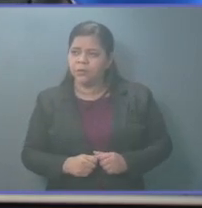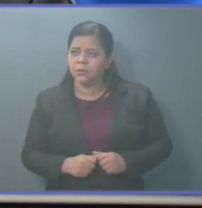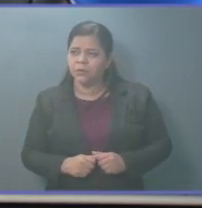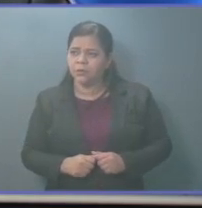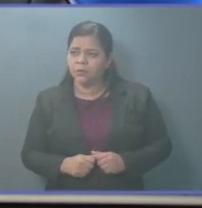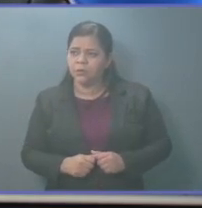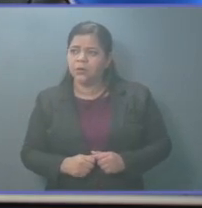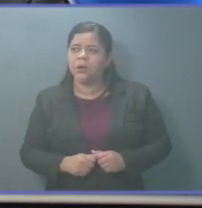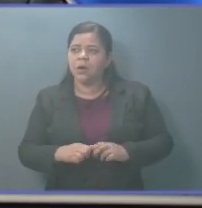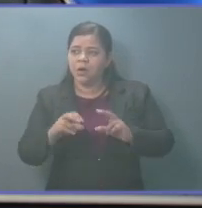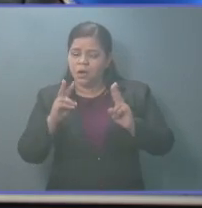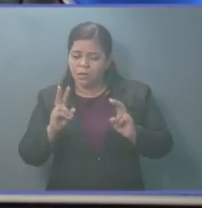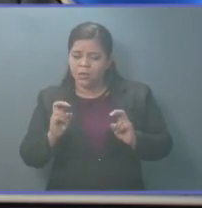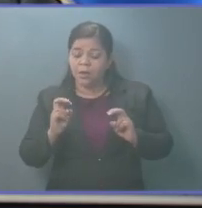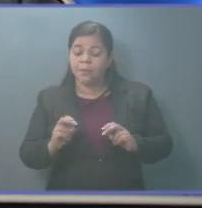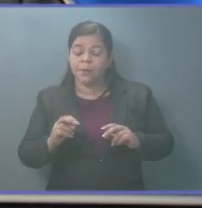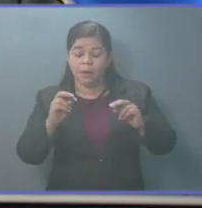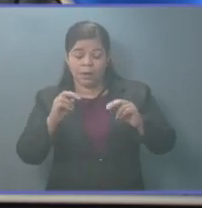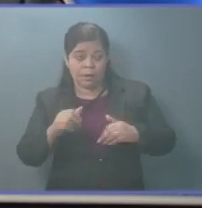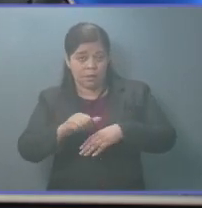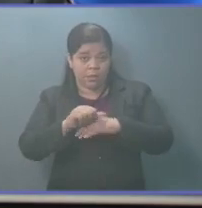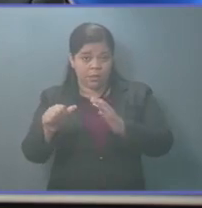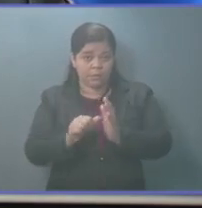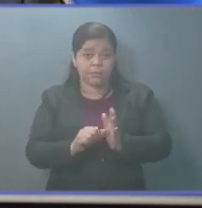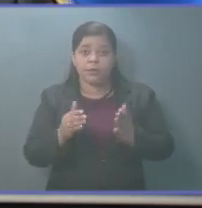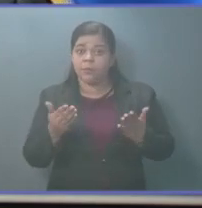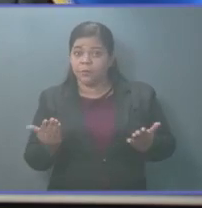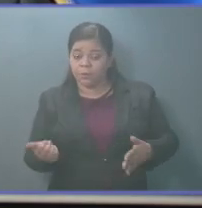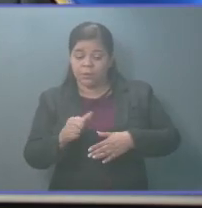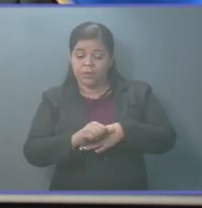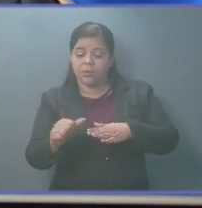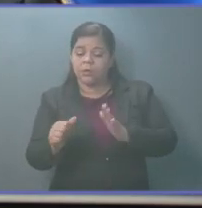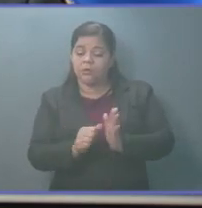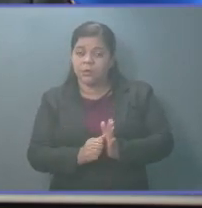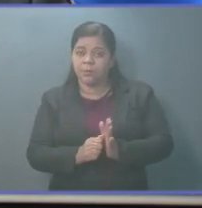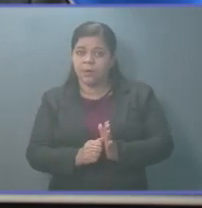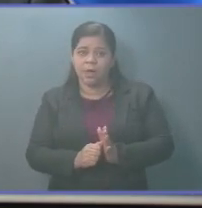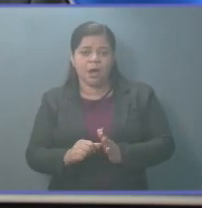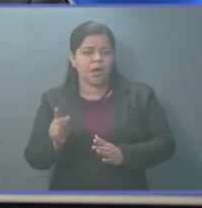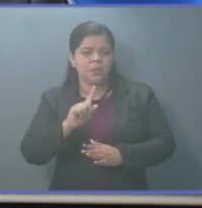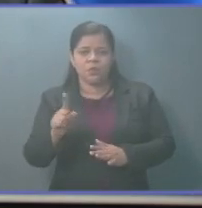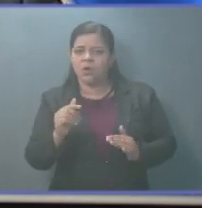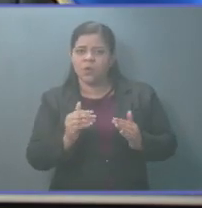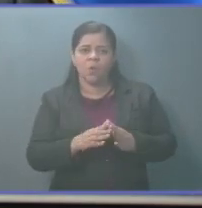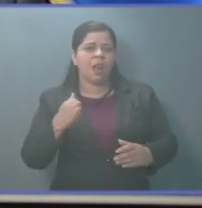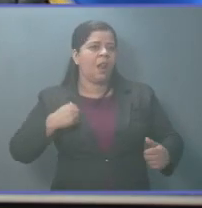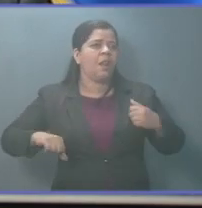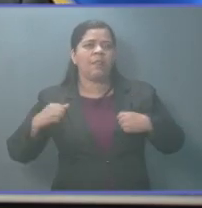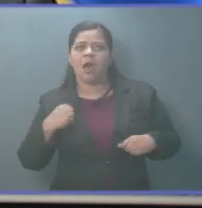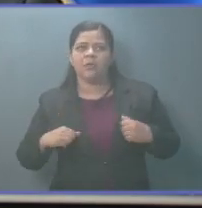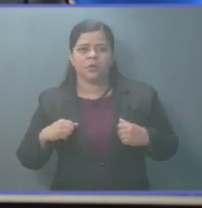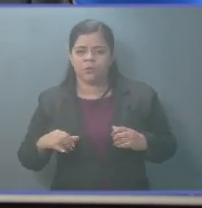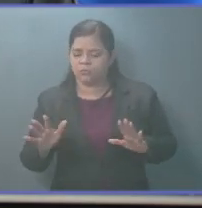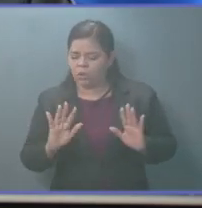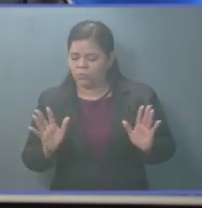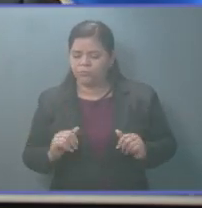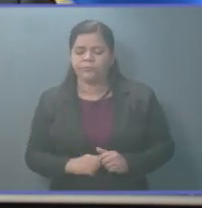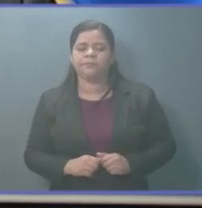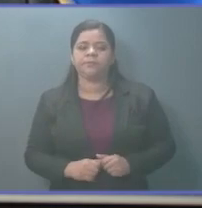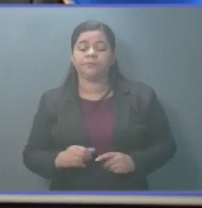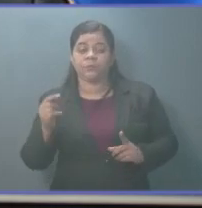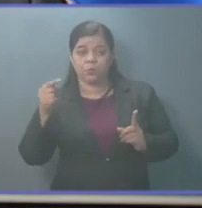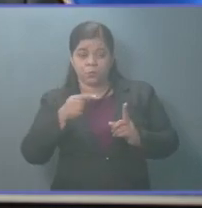En cuanto al recinto legislativo, porque el recinto legislativo no es ningún teatro de guerra. Usted, señor